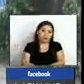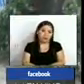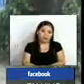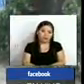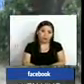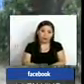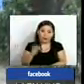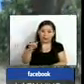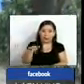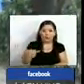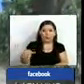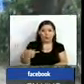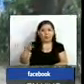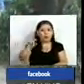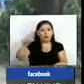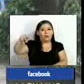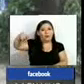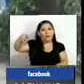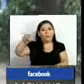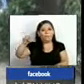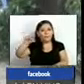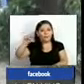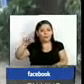El lugar conocido como Poza La Guapinola.